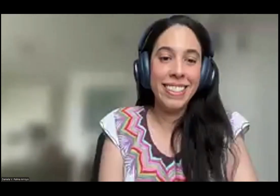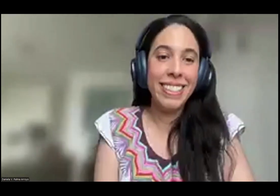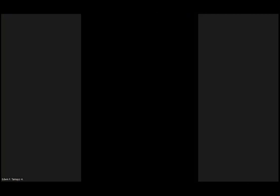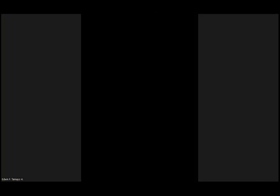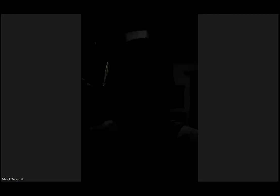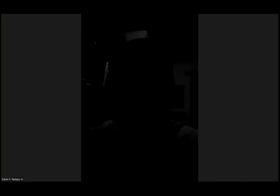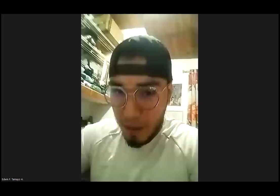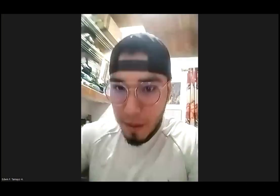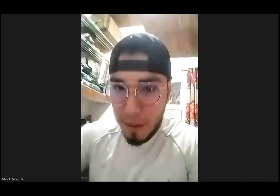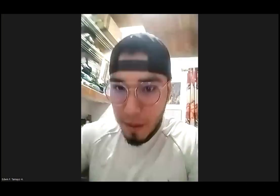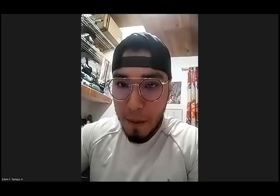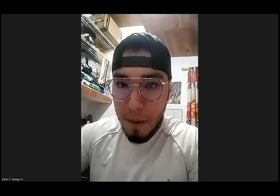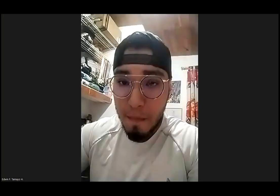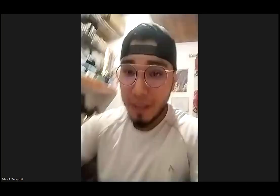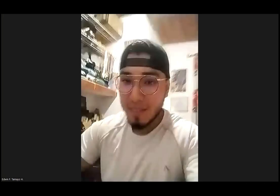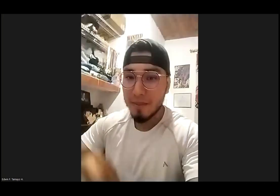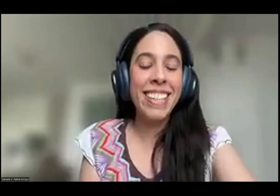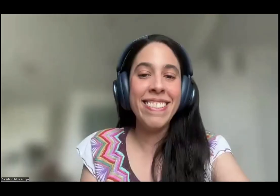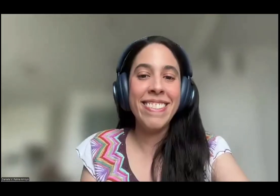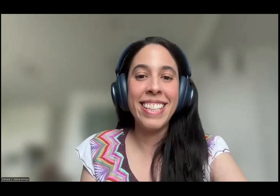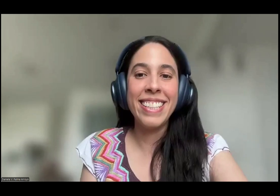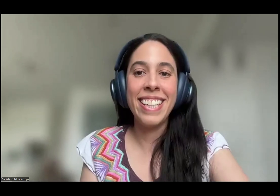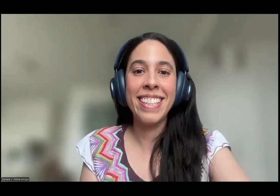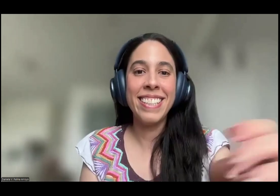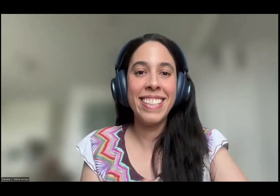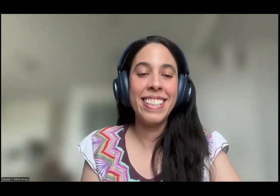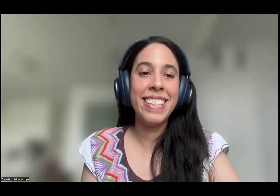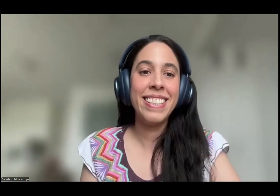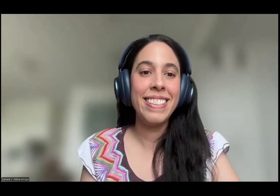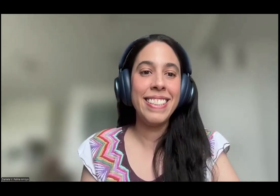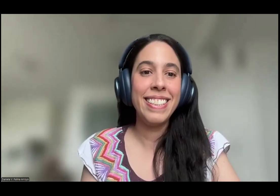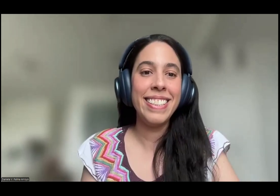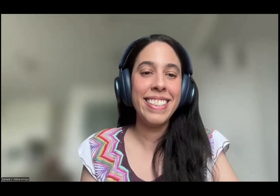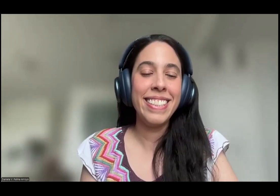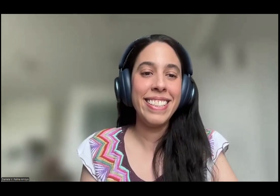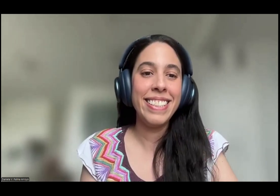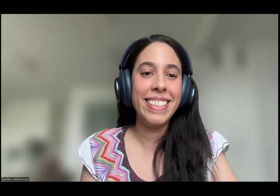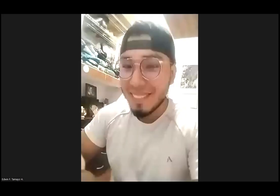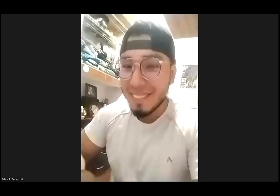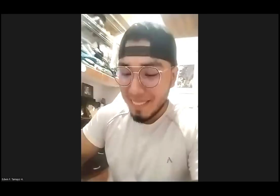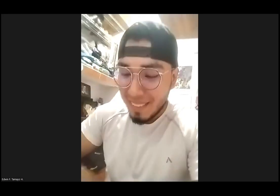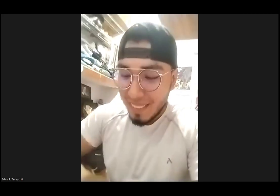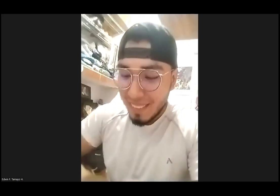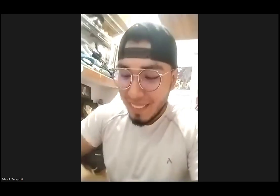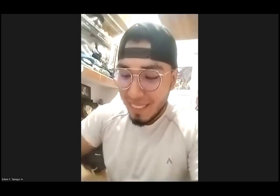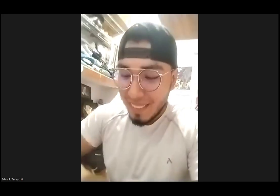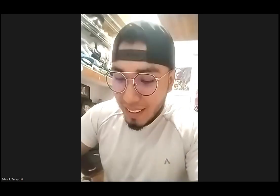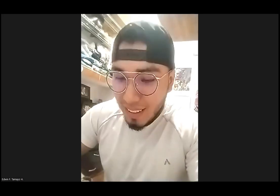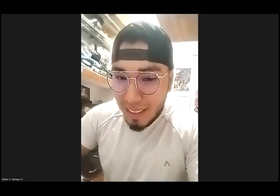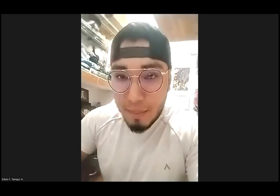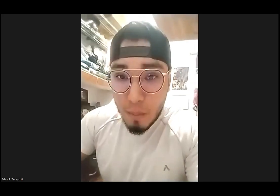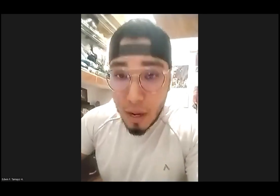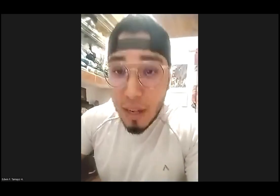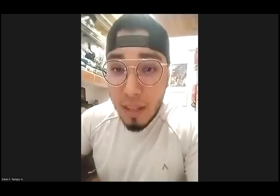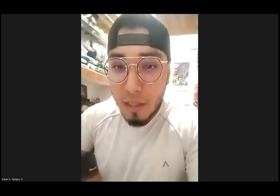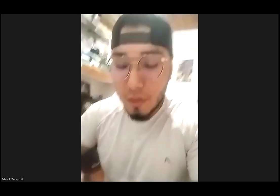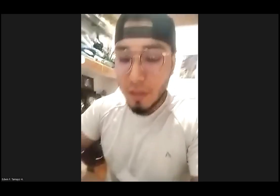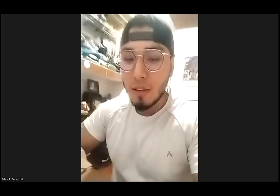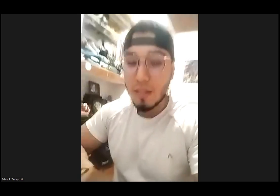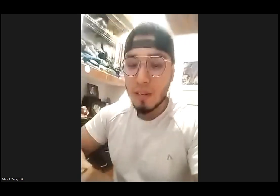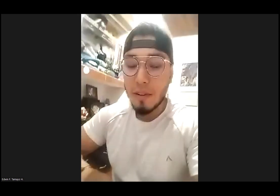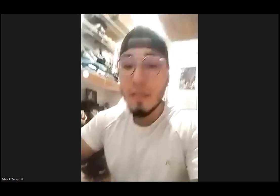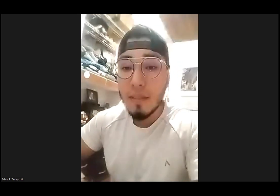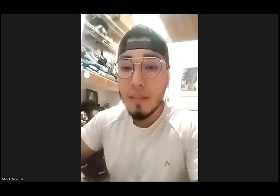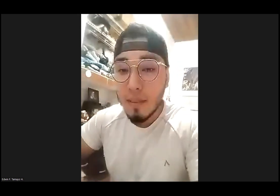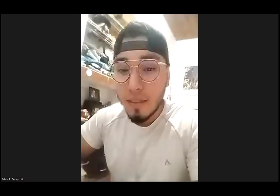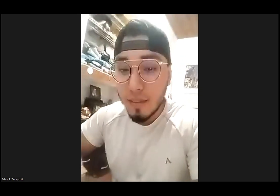Bien. ¿Me ves? Ay, qué bonito verte, sí. Igualmente. Gracias. Voy a leer entonces